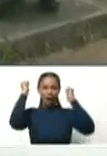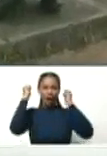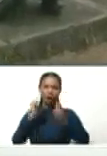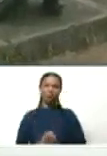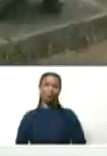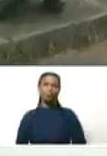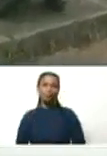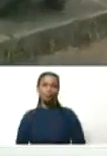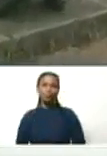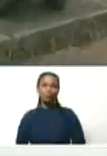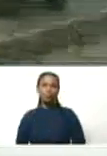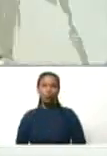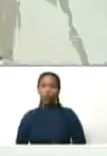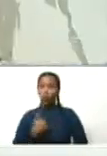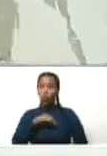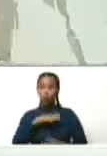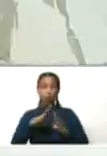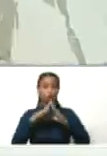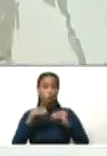Bueno, vamos con todo.